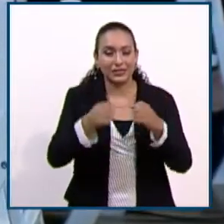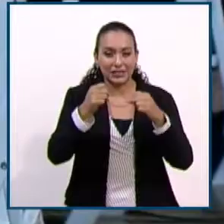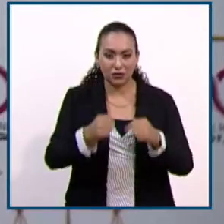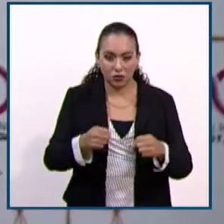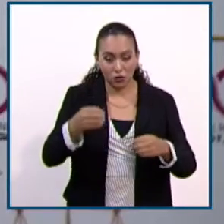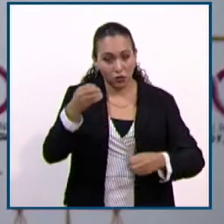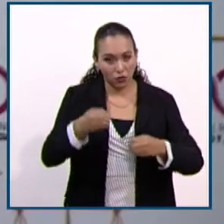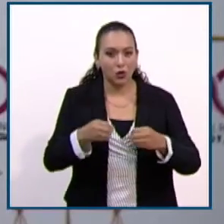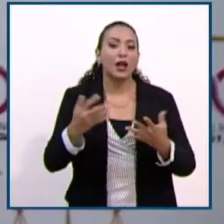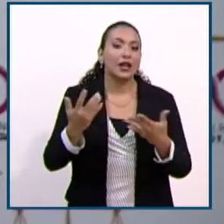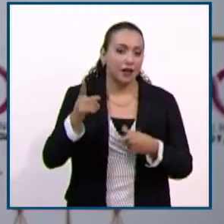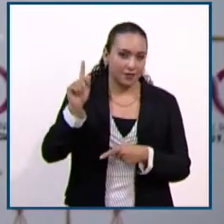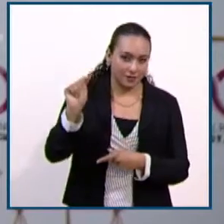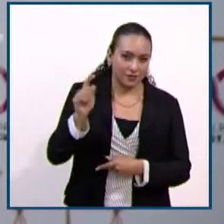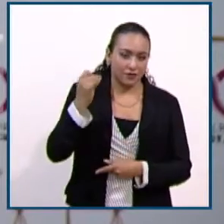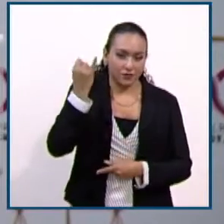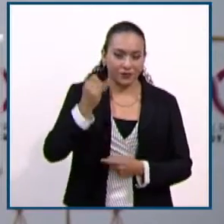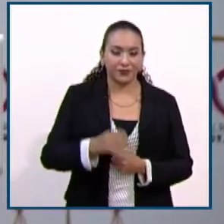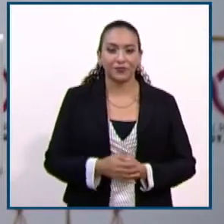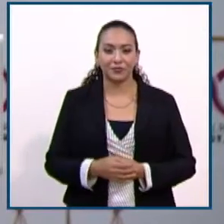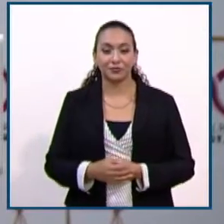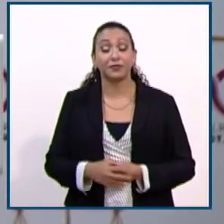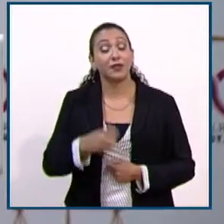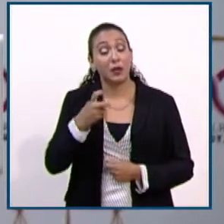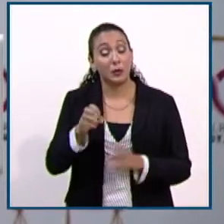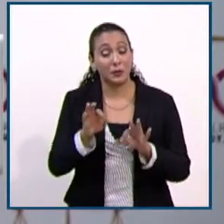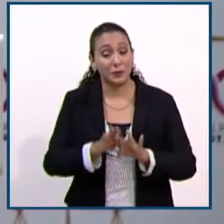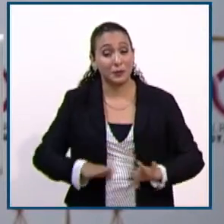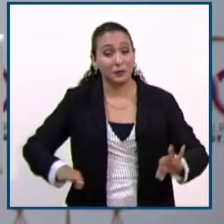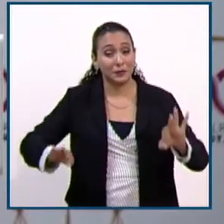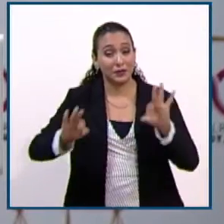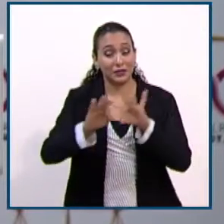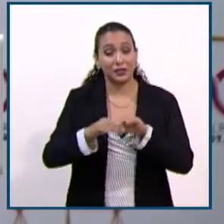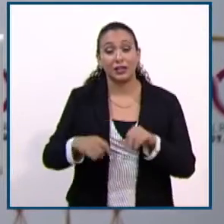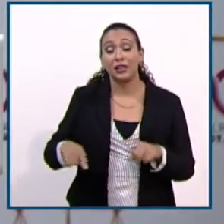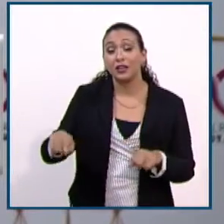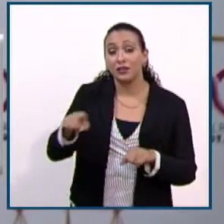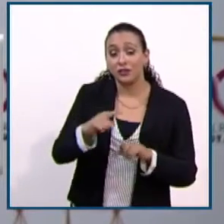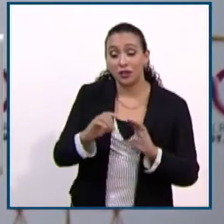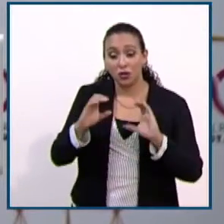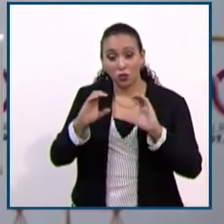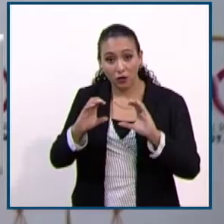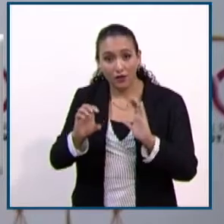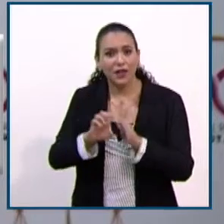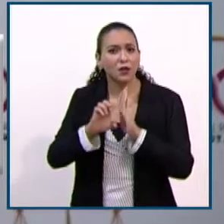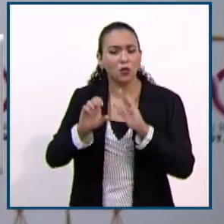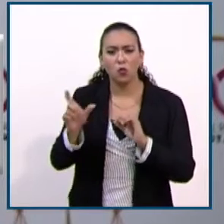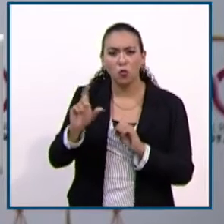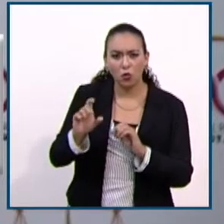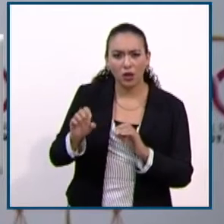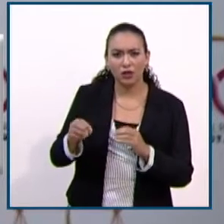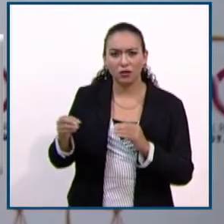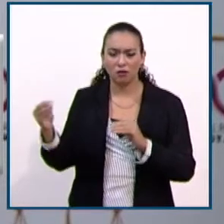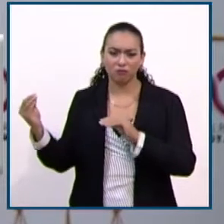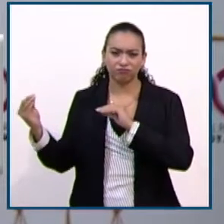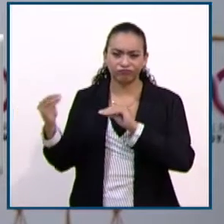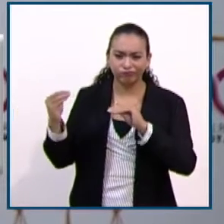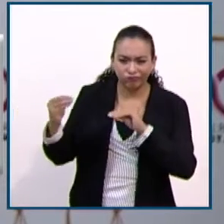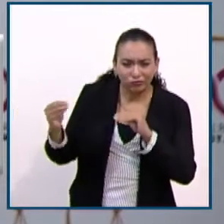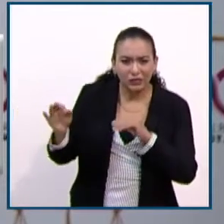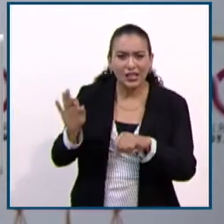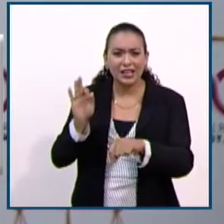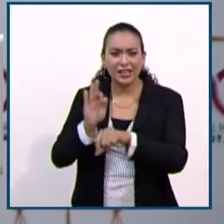Tijuana. Por eso, cuidemos mucho las reformas en materia de amparo para